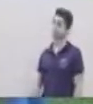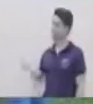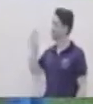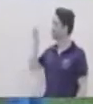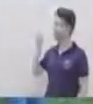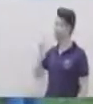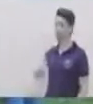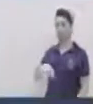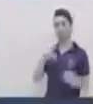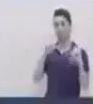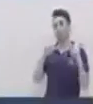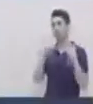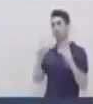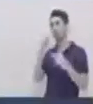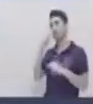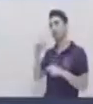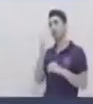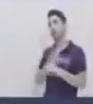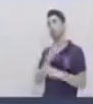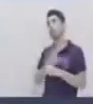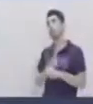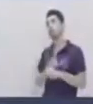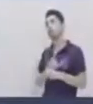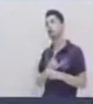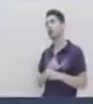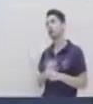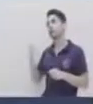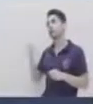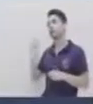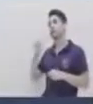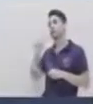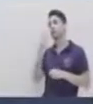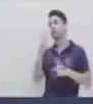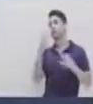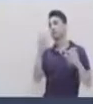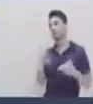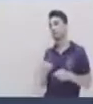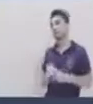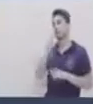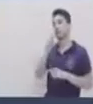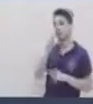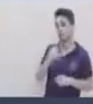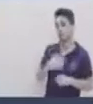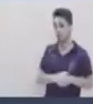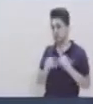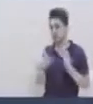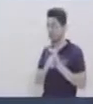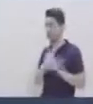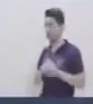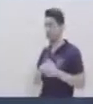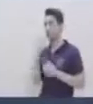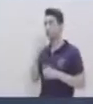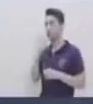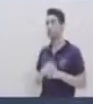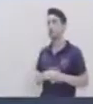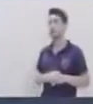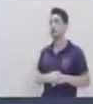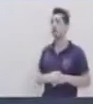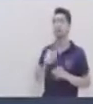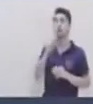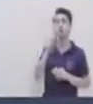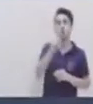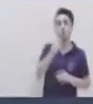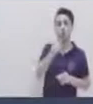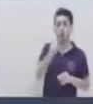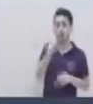Y tenemos que tener cuidado también cuando utilicemos esta segunda persona, el tú. ¿Te has dado cuenta que está el tú